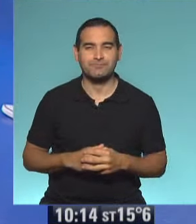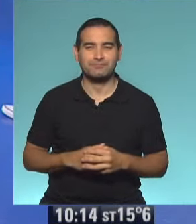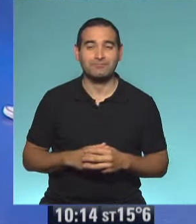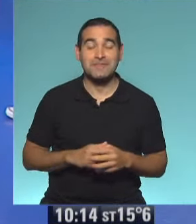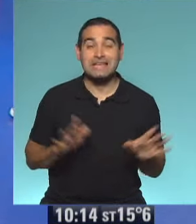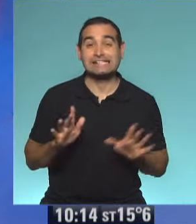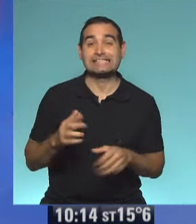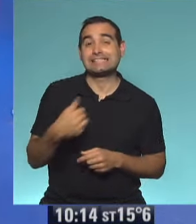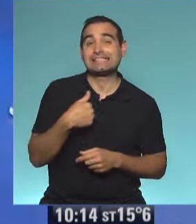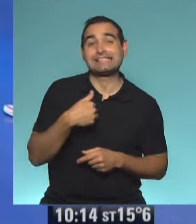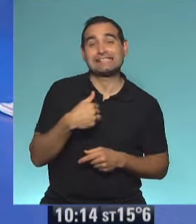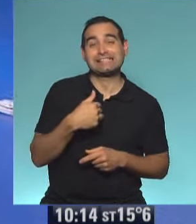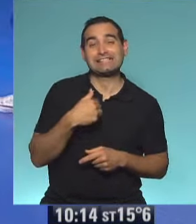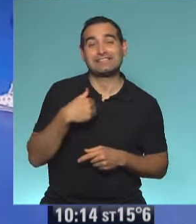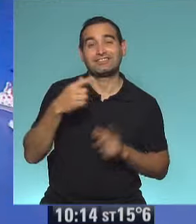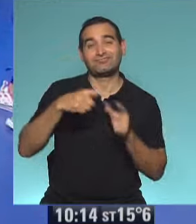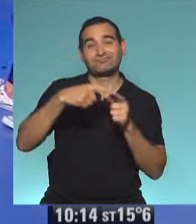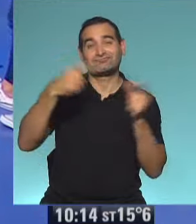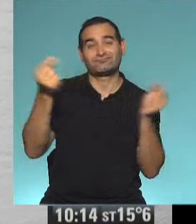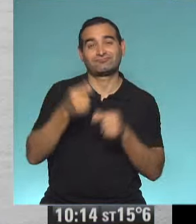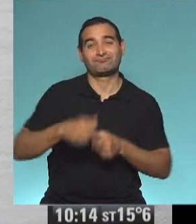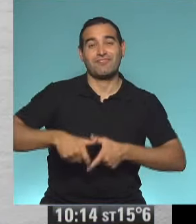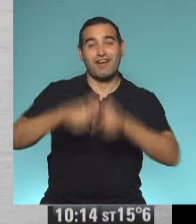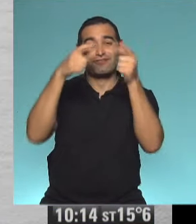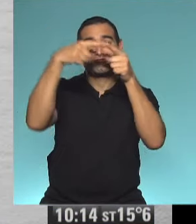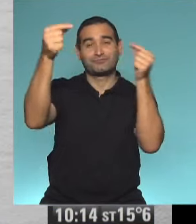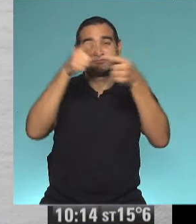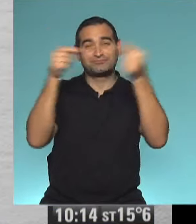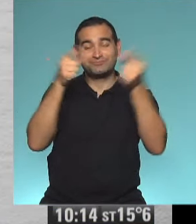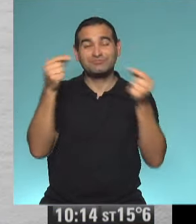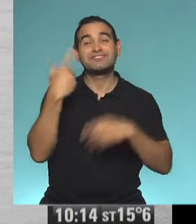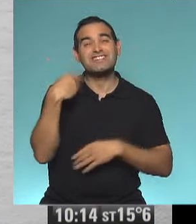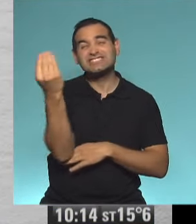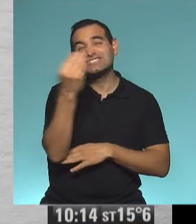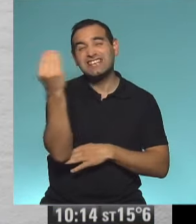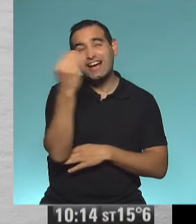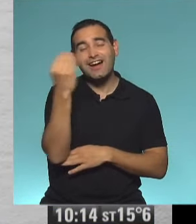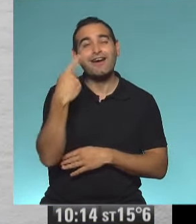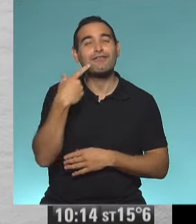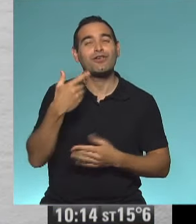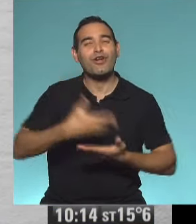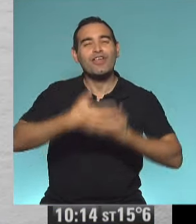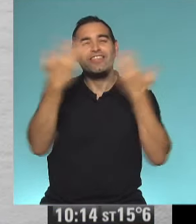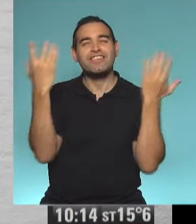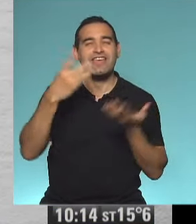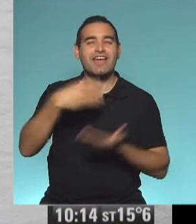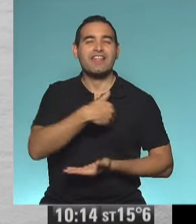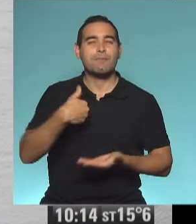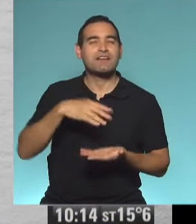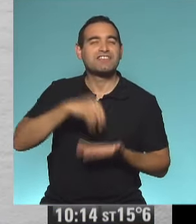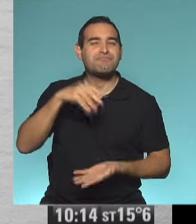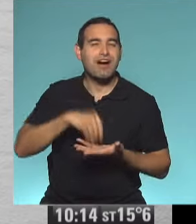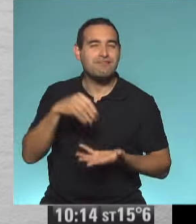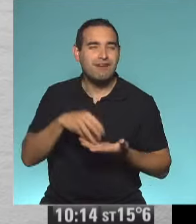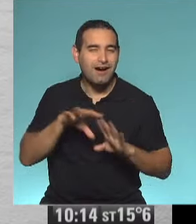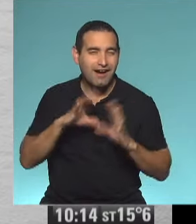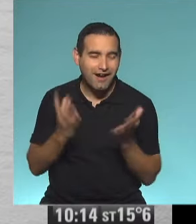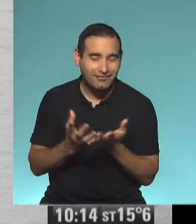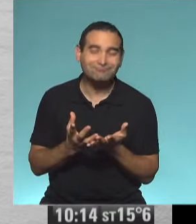yo estuve abajo de la palmera, como lo pueden ver. El sábado fue el día de la Pachamama y se me ocurrió sacar esta foto con una oreja de